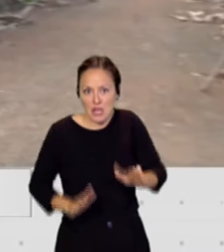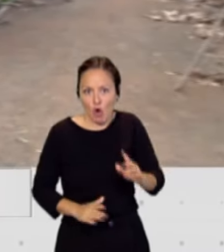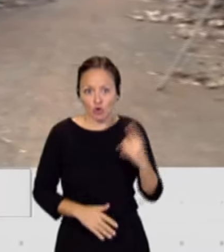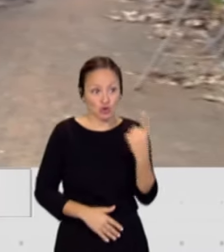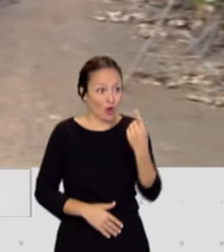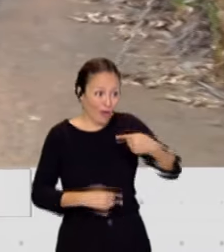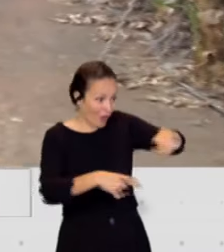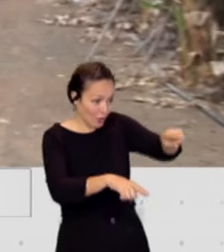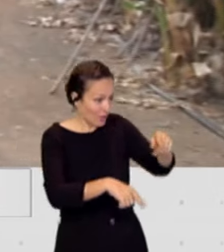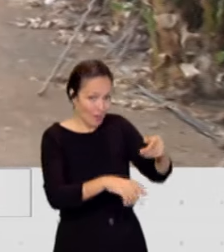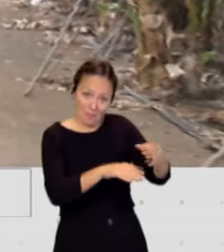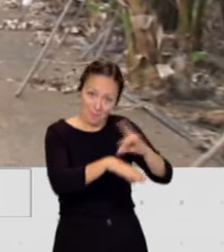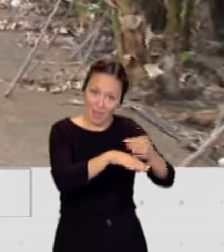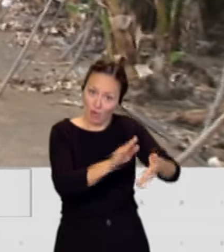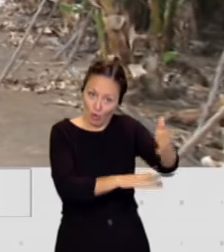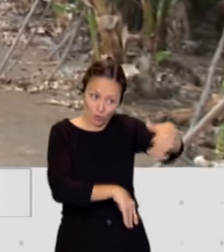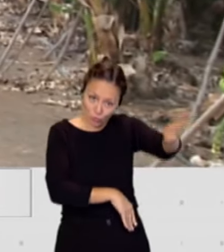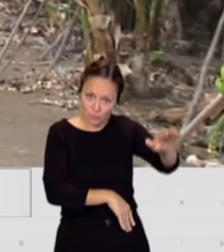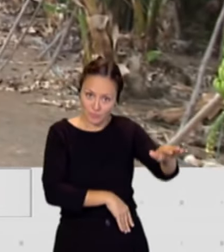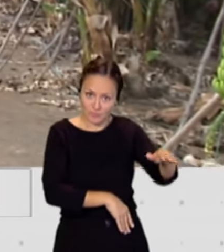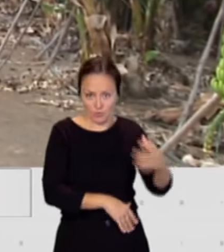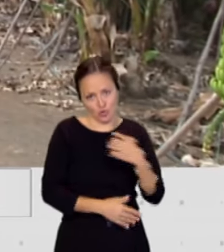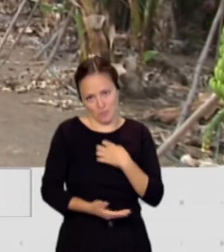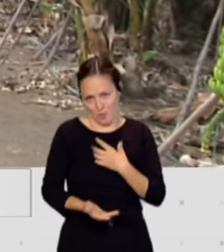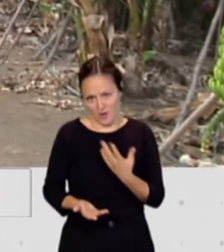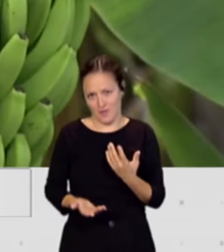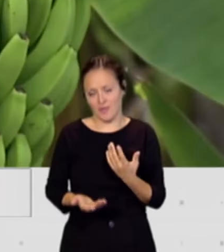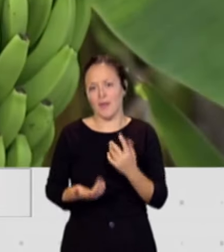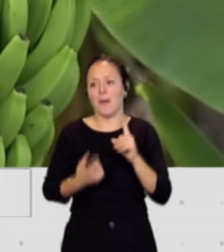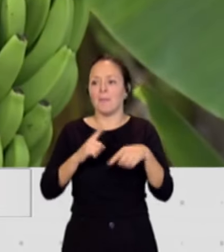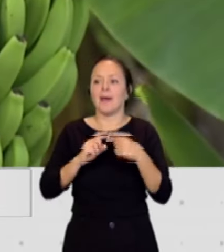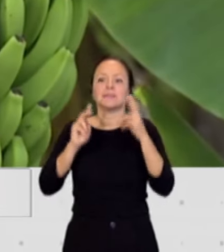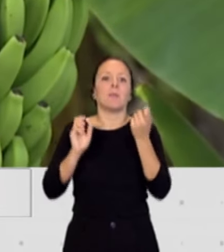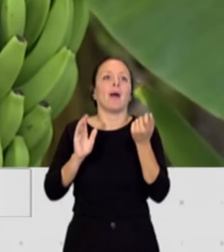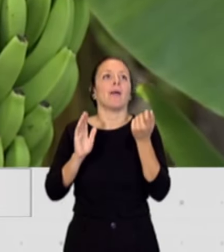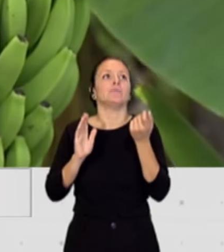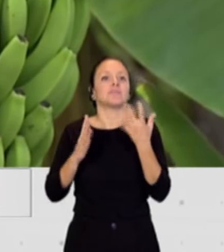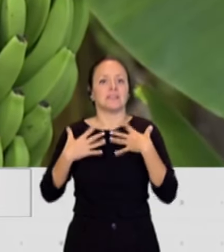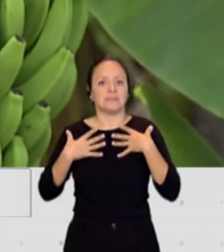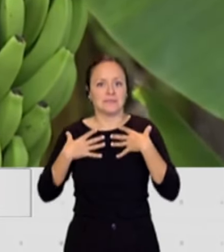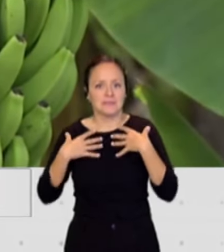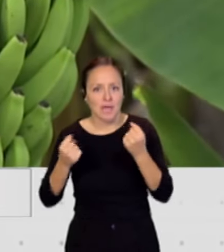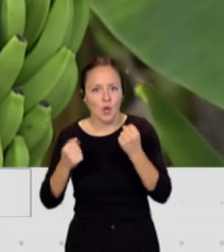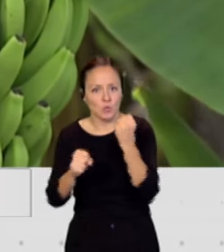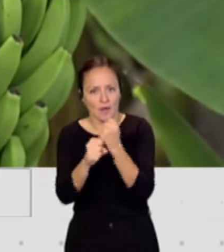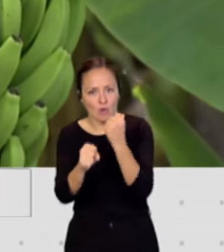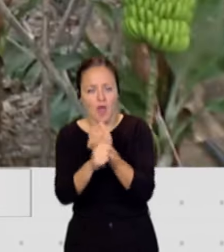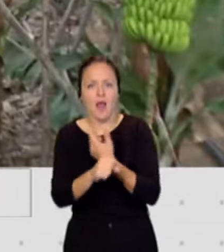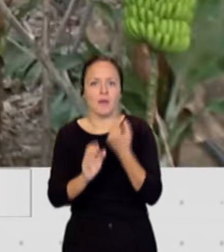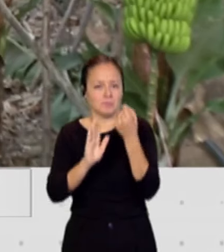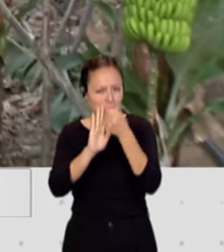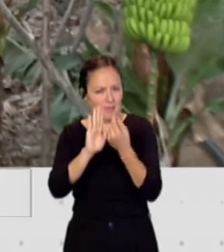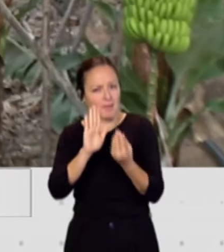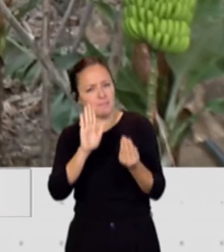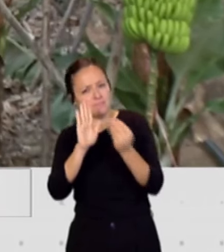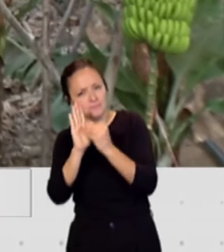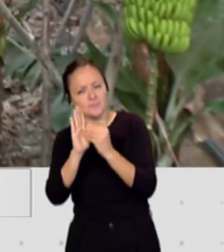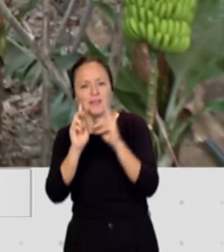médico eh medidas como de salud laboral medidas de de